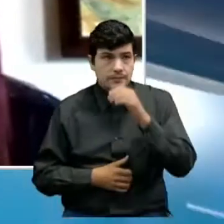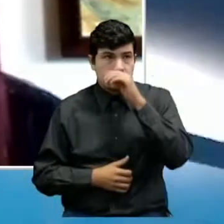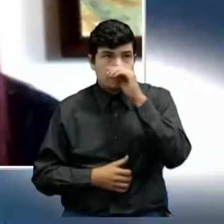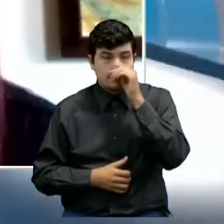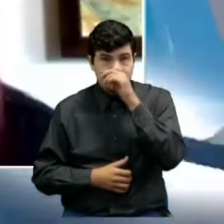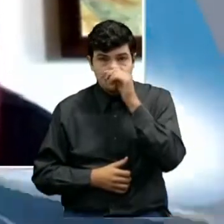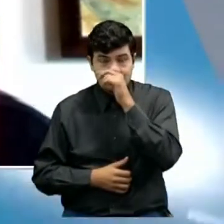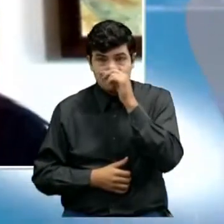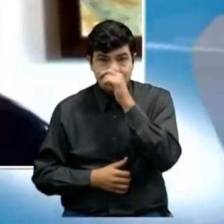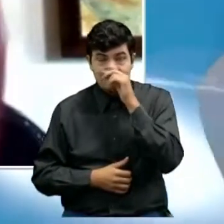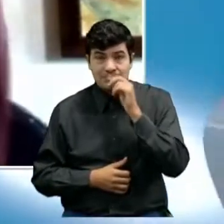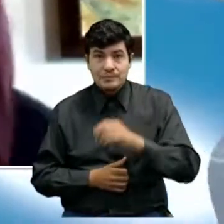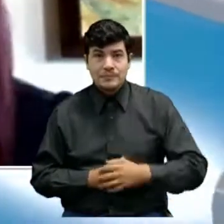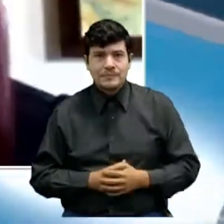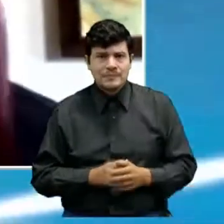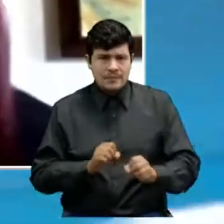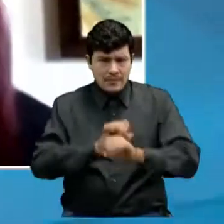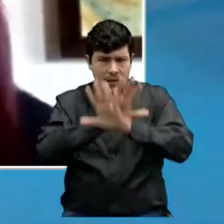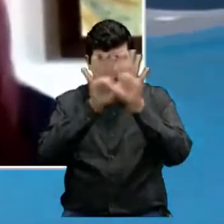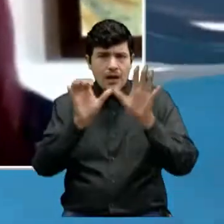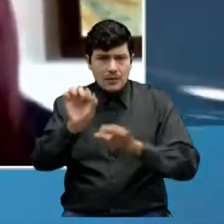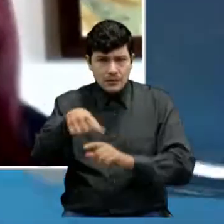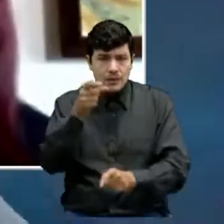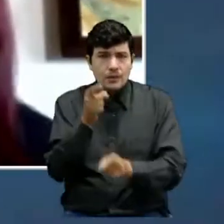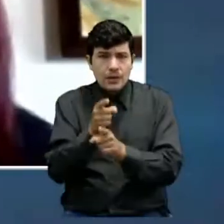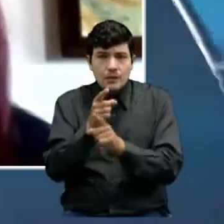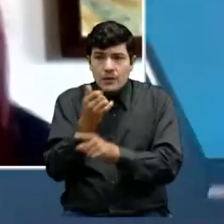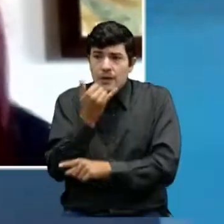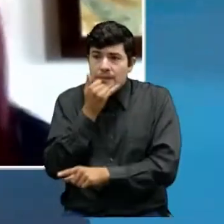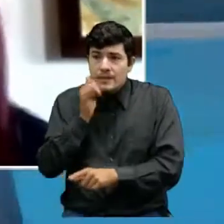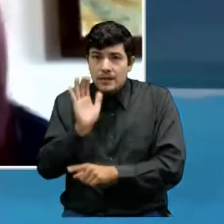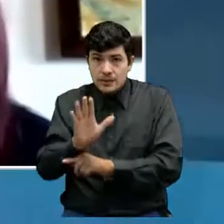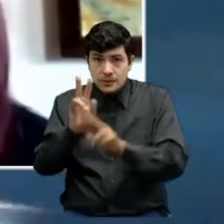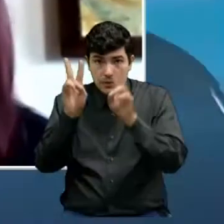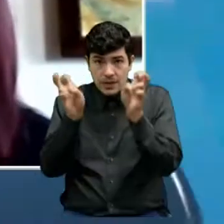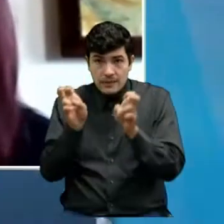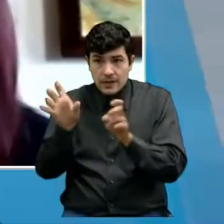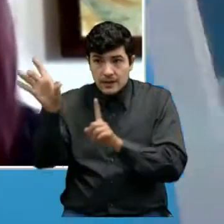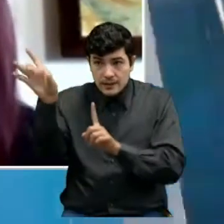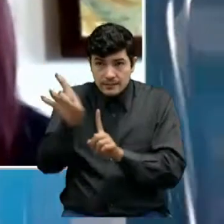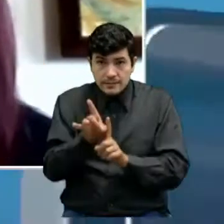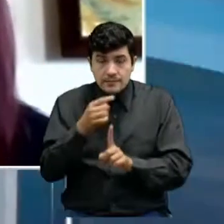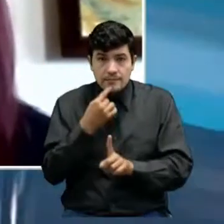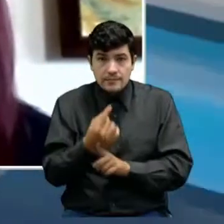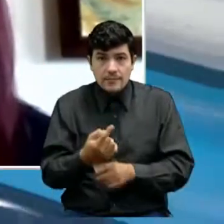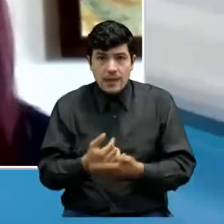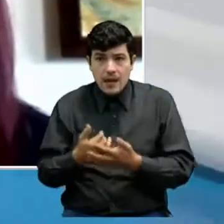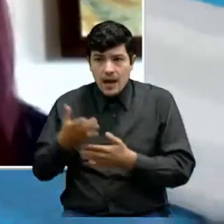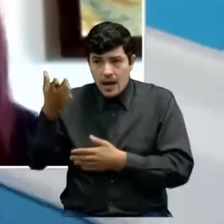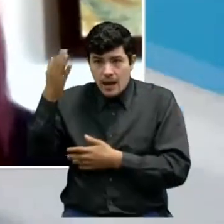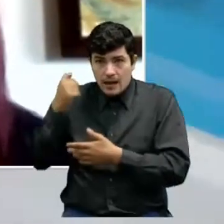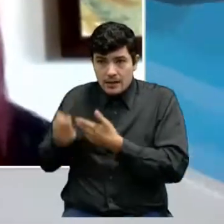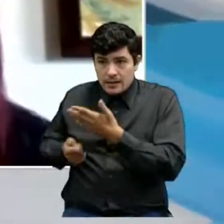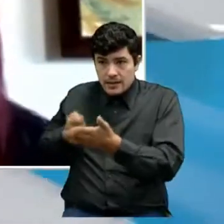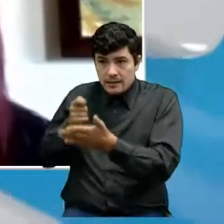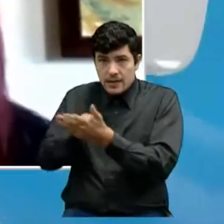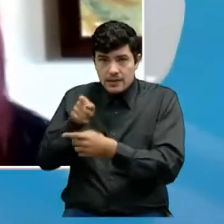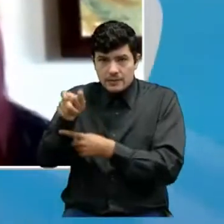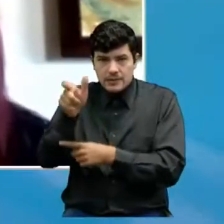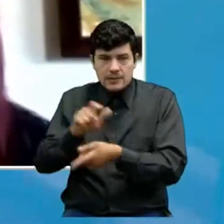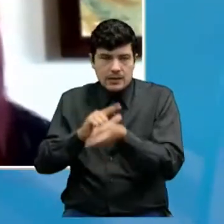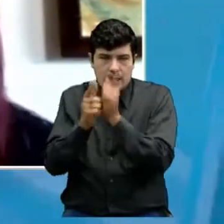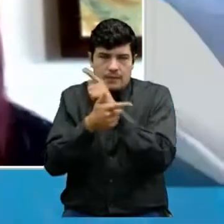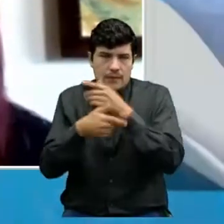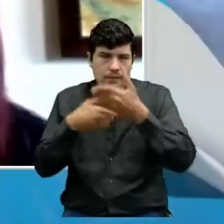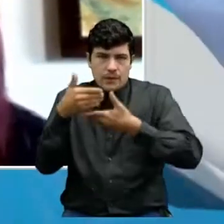Sí, claro. Lo que pasó con el tema de la conectividad fue que la suma que se pagaba al trabajador se le cambió la